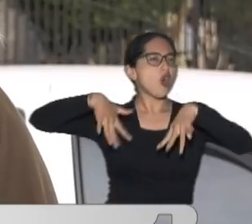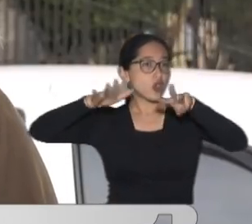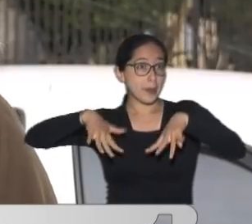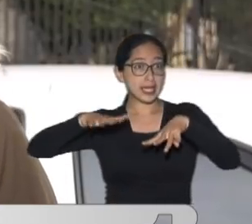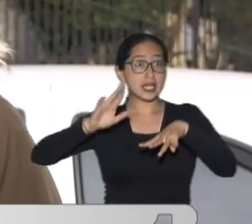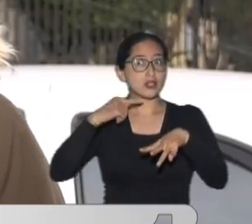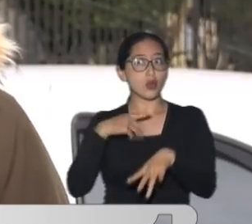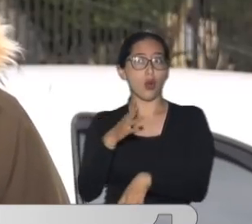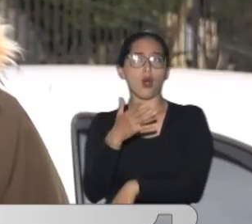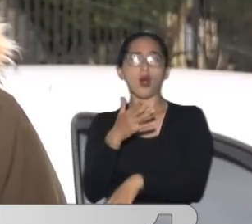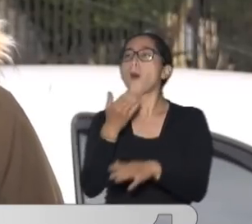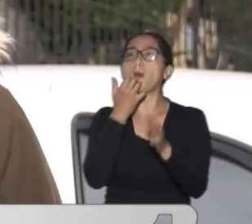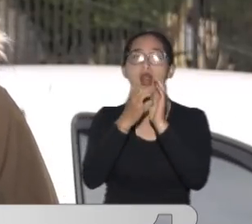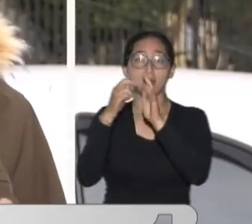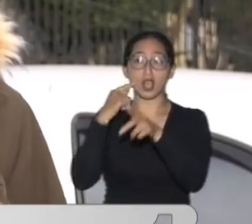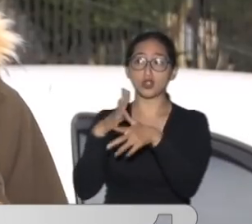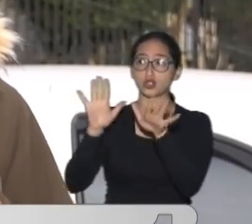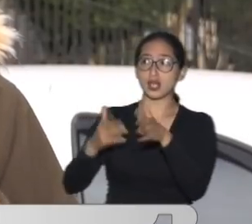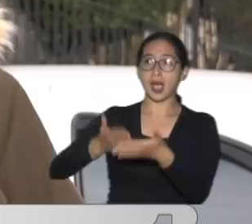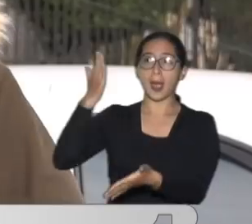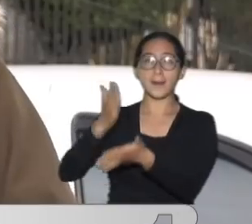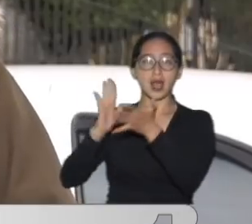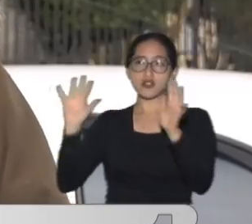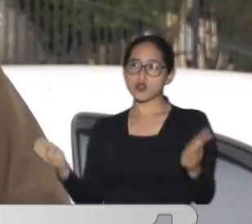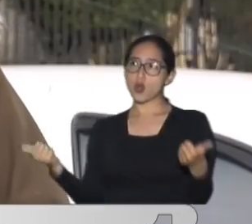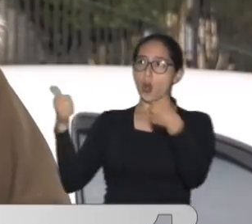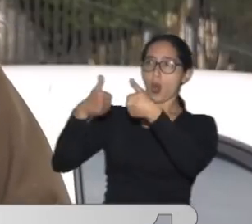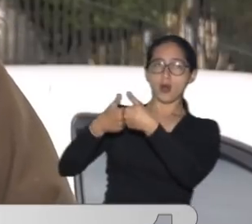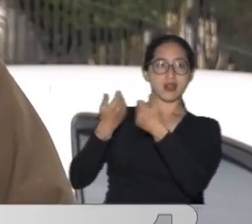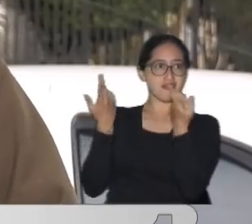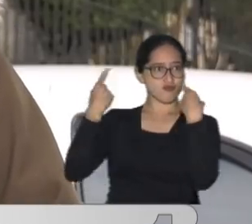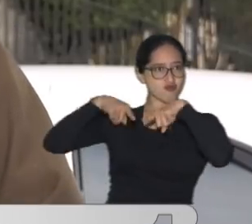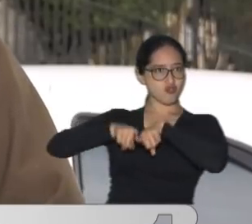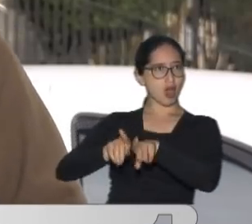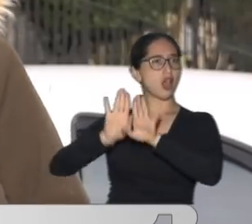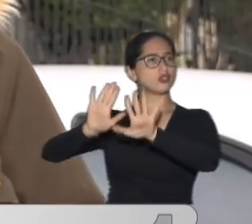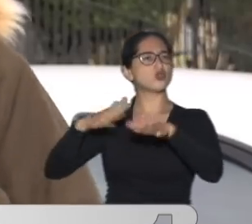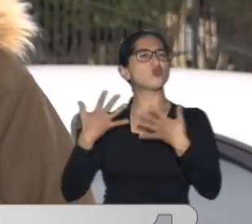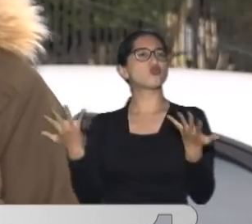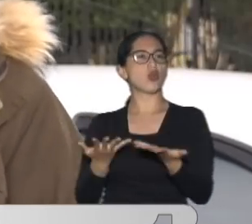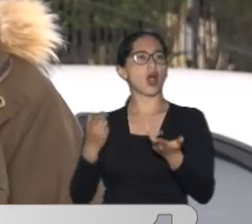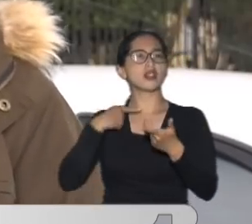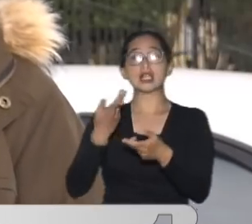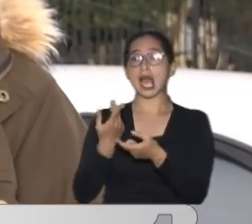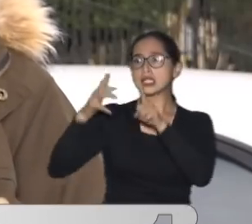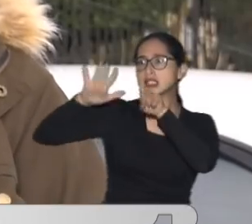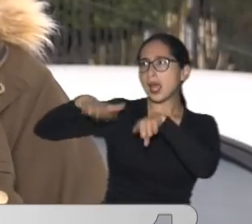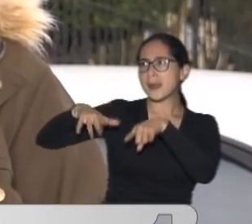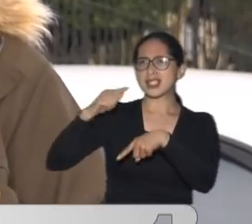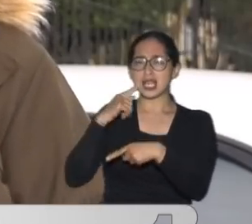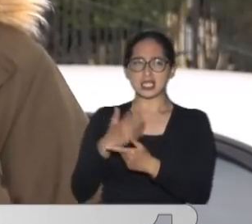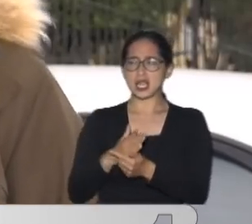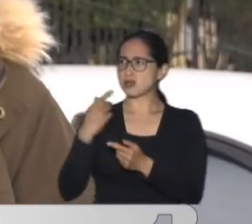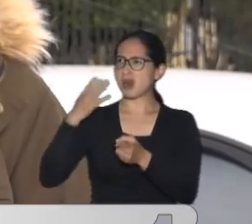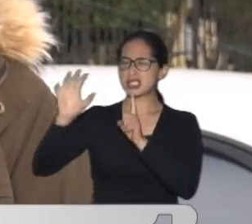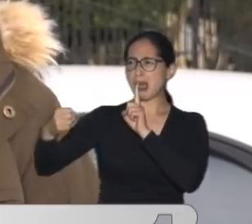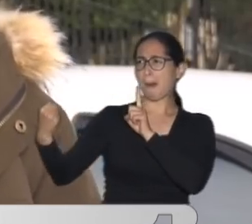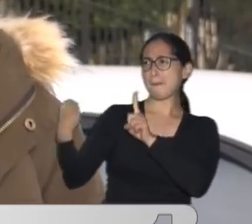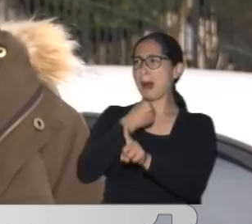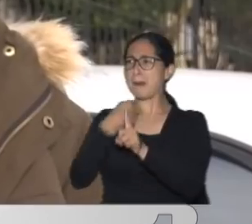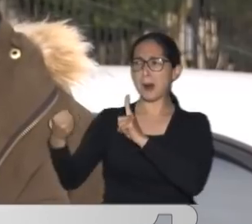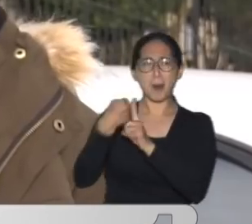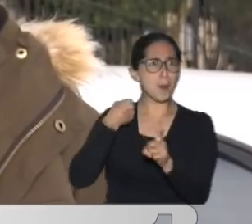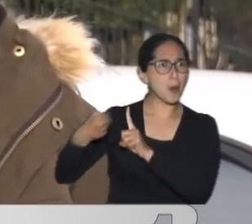deciden irse a vivir juntos. Ella se sentía muy, pero muy agredida por él porque él psicológicamente